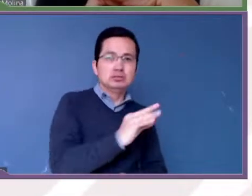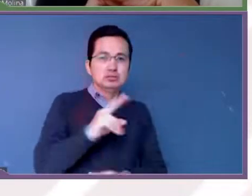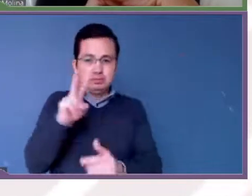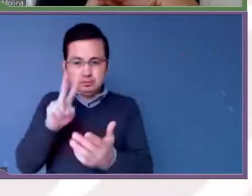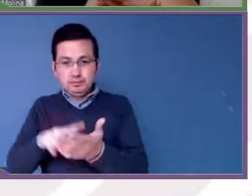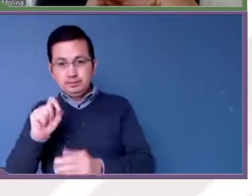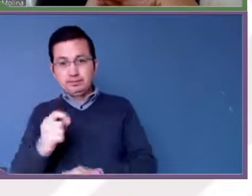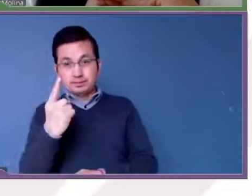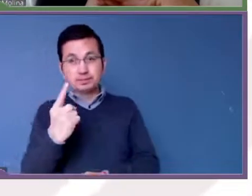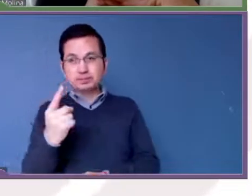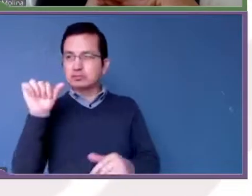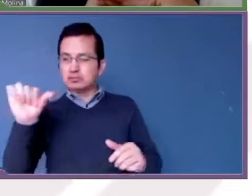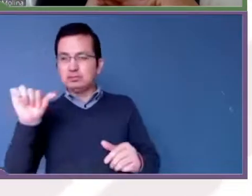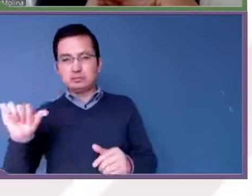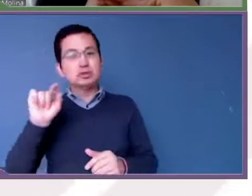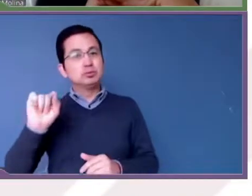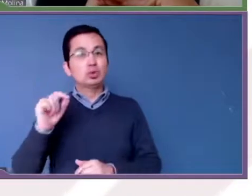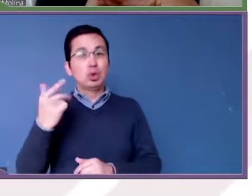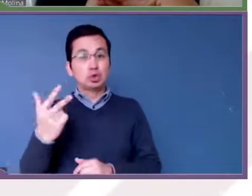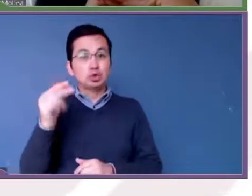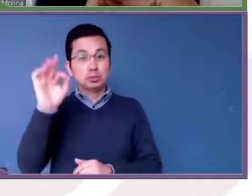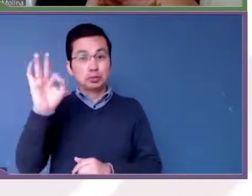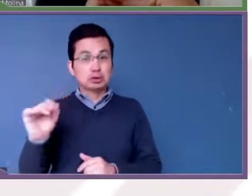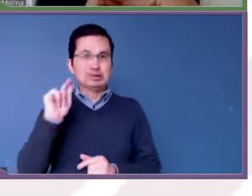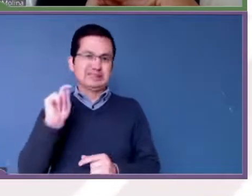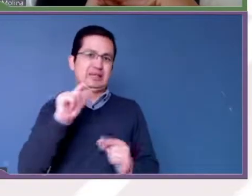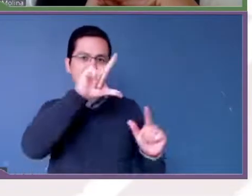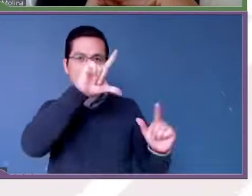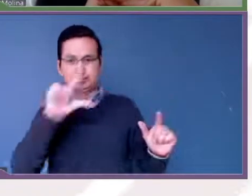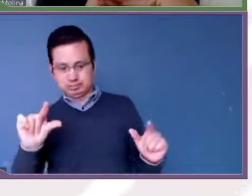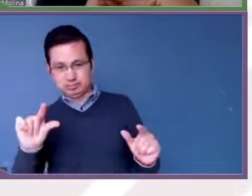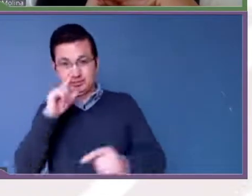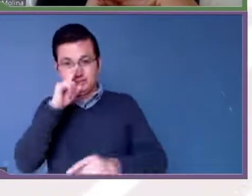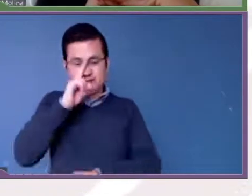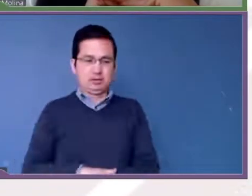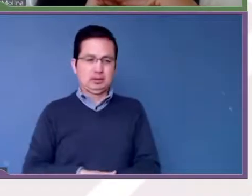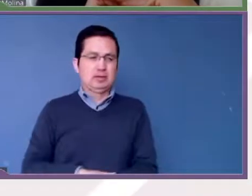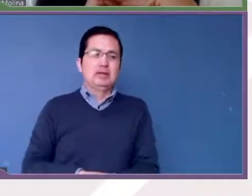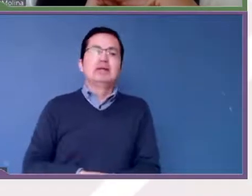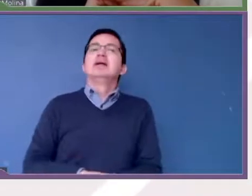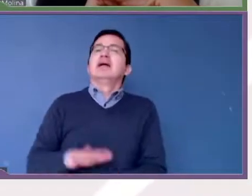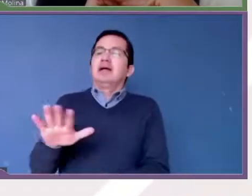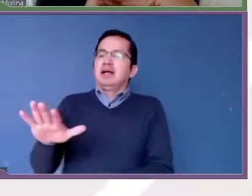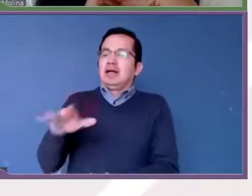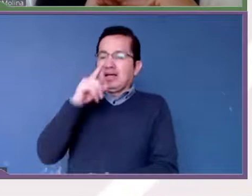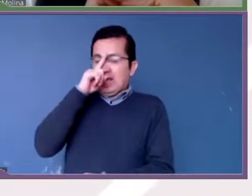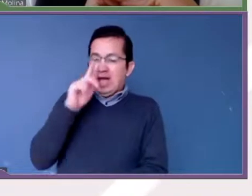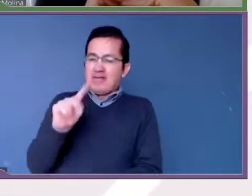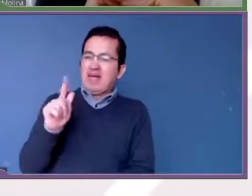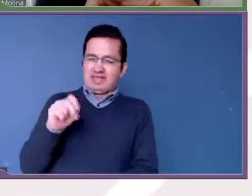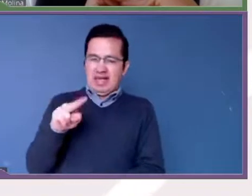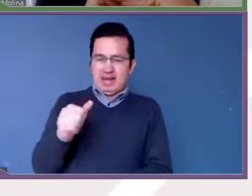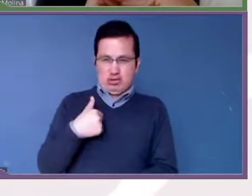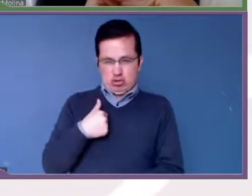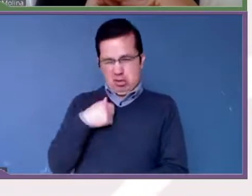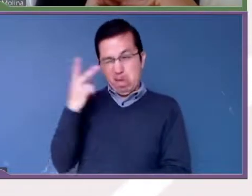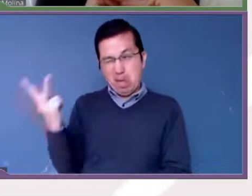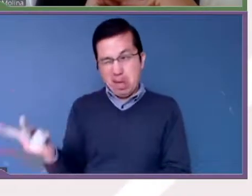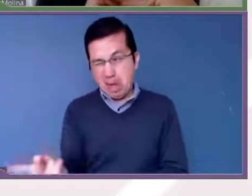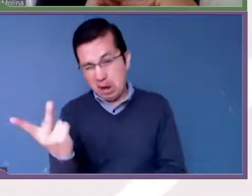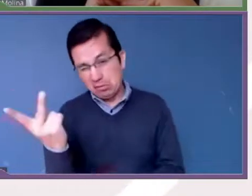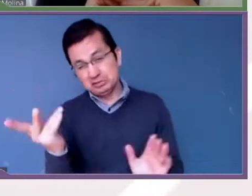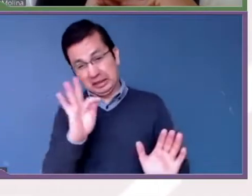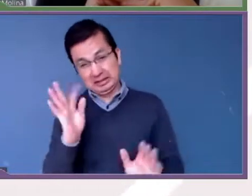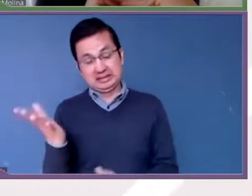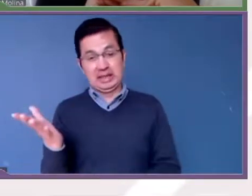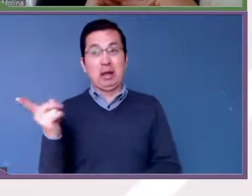el 16.8%. Yo sé que te voy a hacer la pregunta del oráculo, Tatiana, pero ¿por qué crees